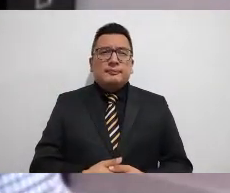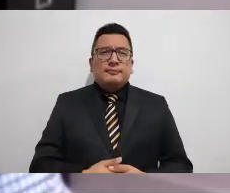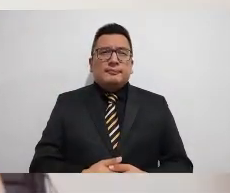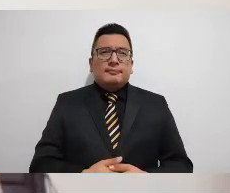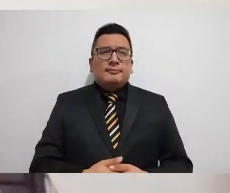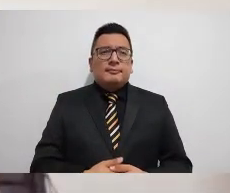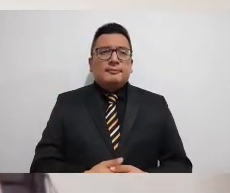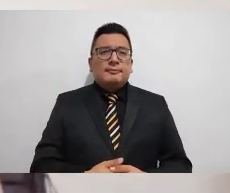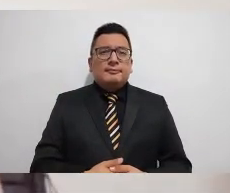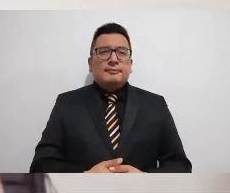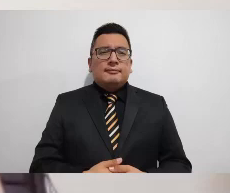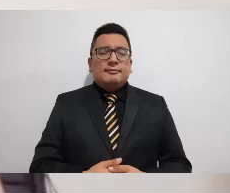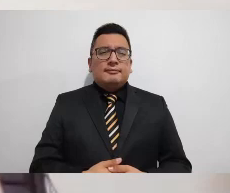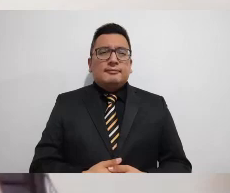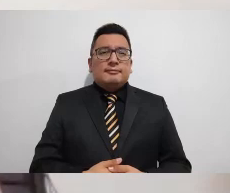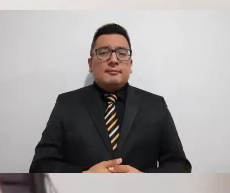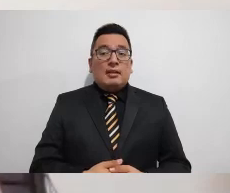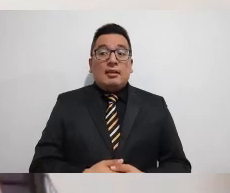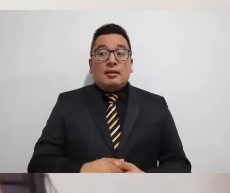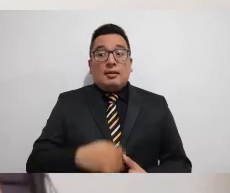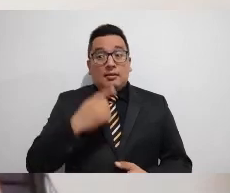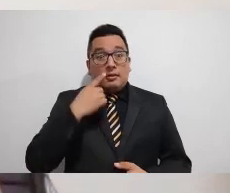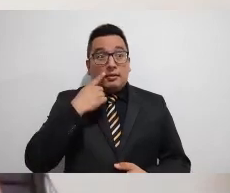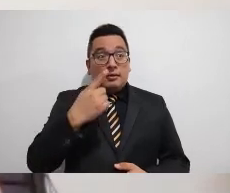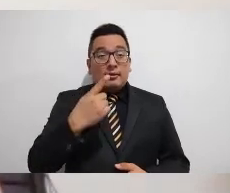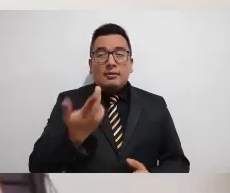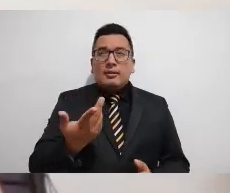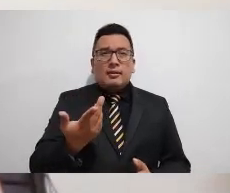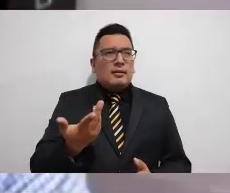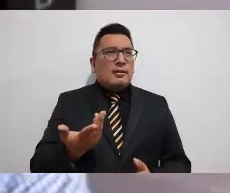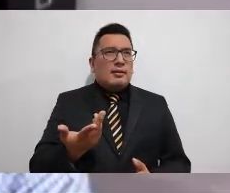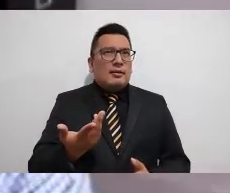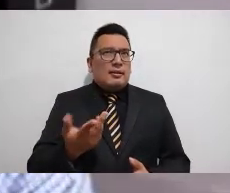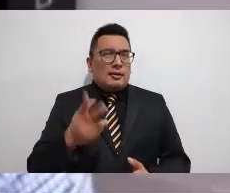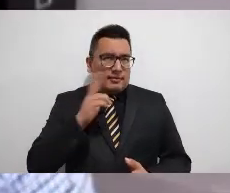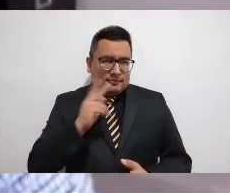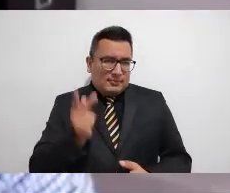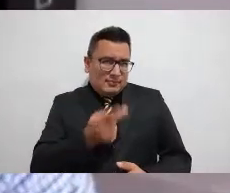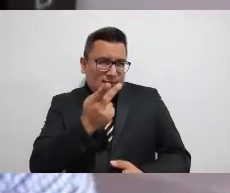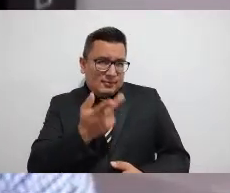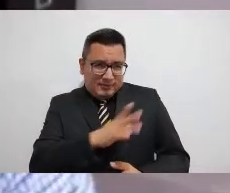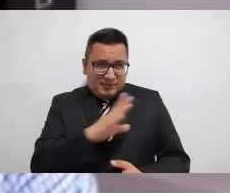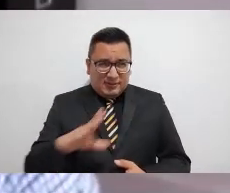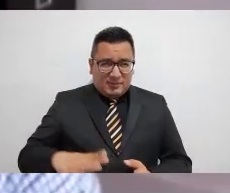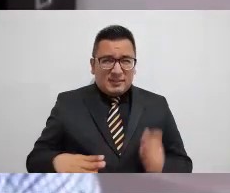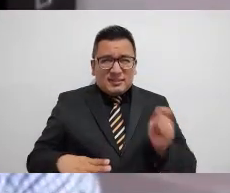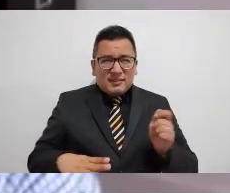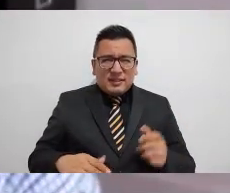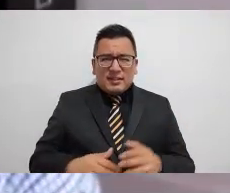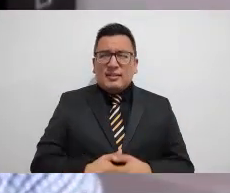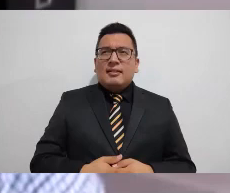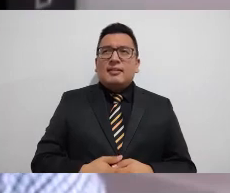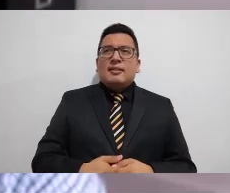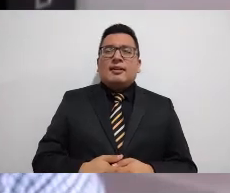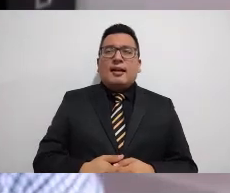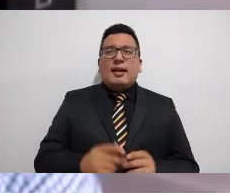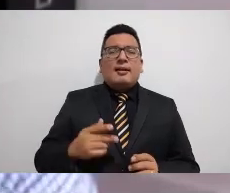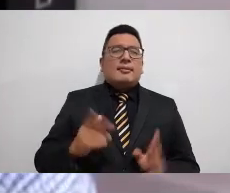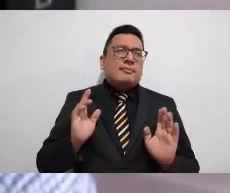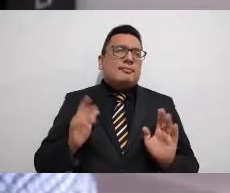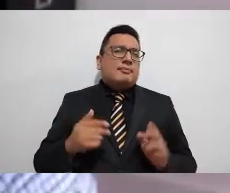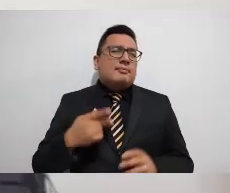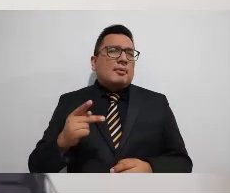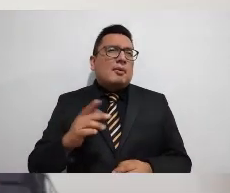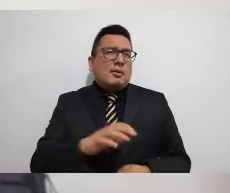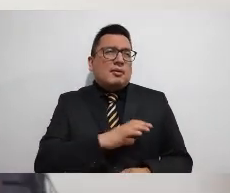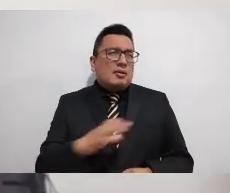A ver, creo que es bien importante, bueno, postularse en qué sistema en el caso de Oaxaca. En el sistema normativo interno.